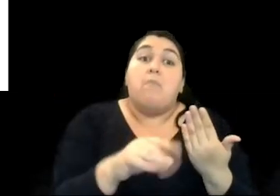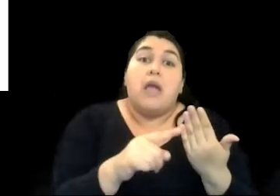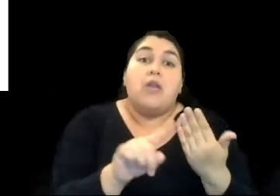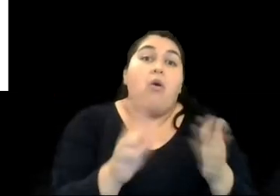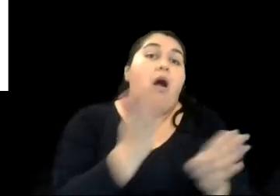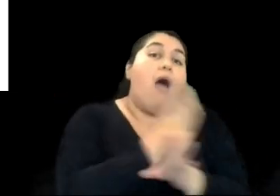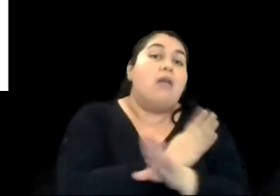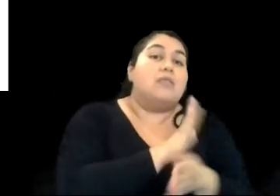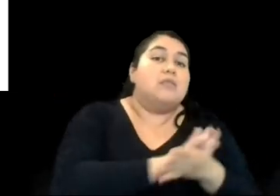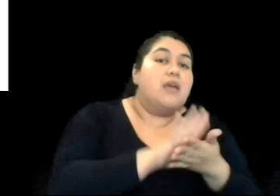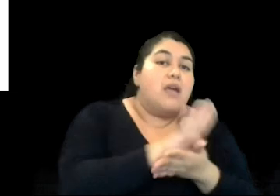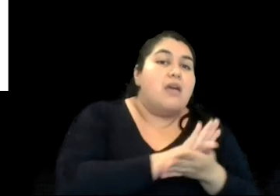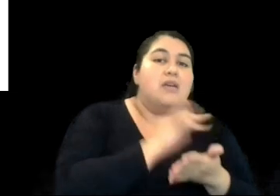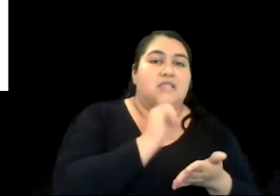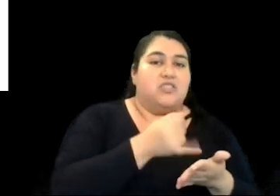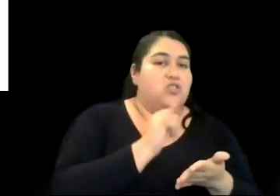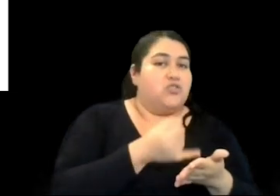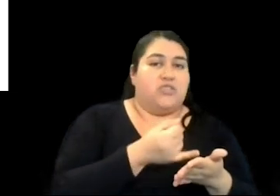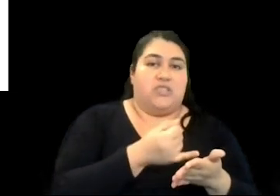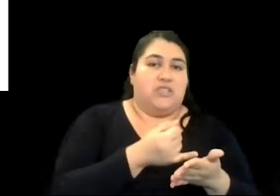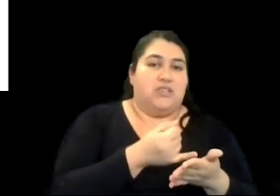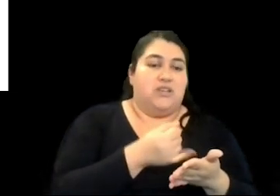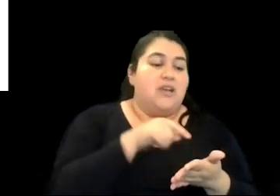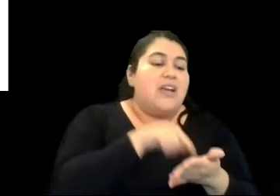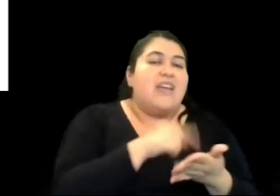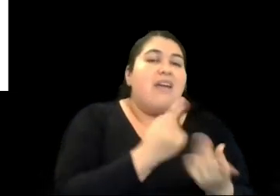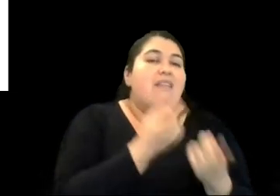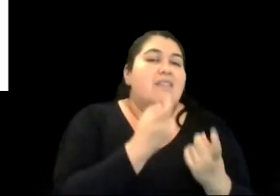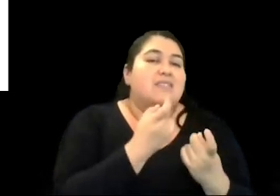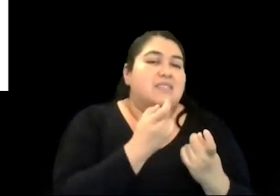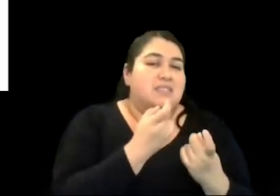contribuyente es subsanar la obligación que le dio origen.